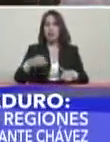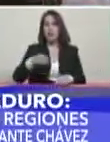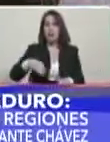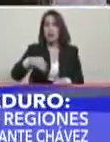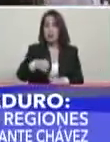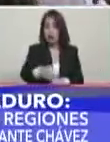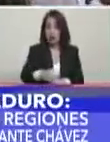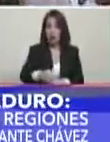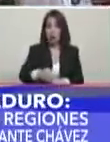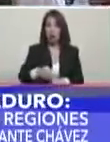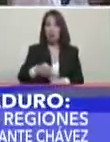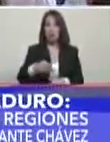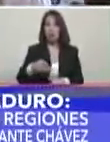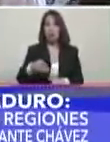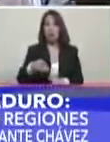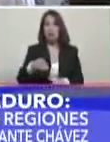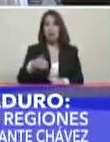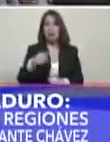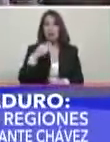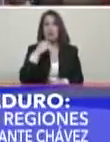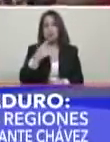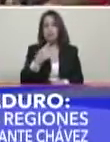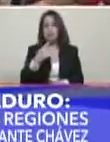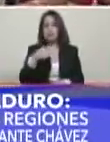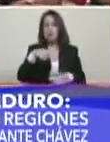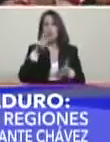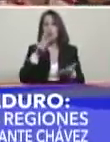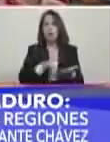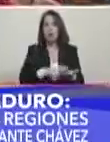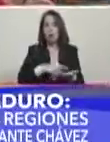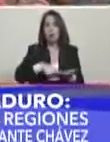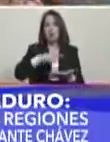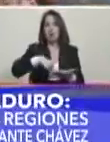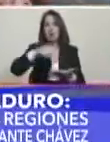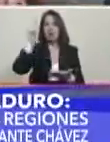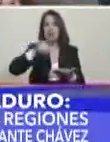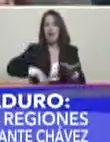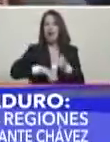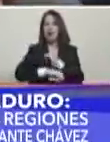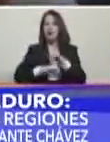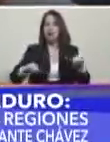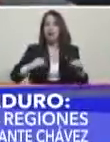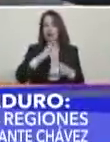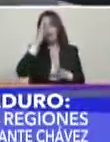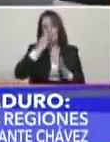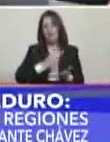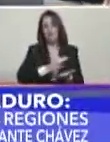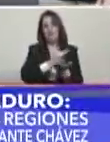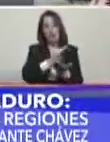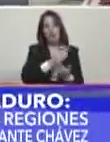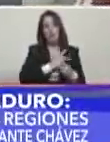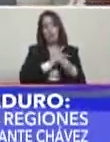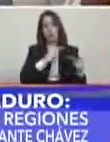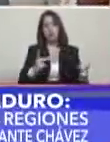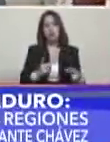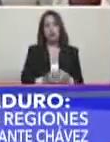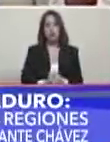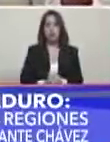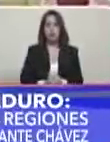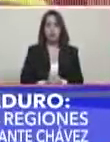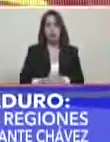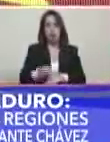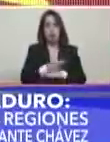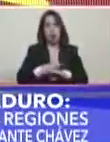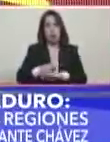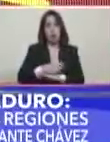Mamporal José Leonardo Chirino. Aprobado. Pongo mi firma, pongo mi fe, pongo mi voluntad. Gobernador